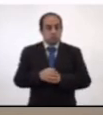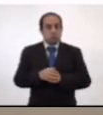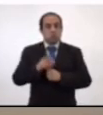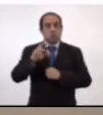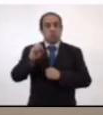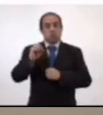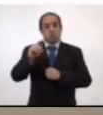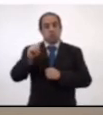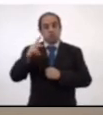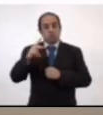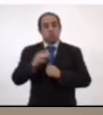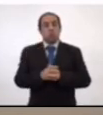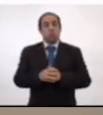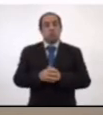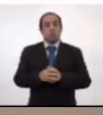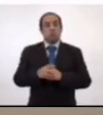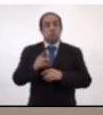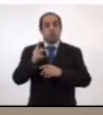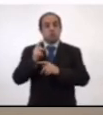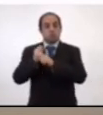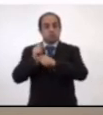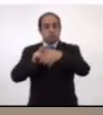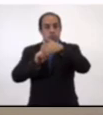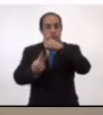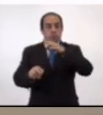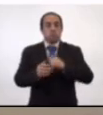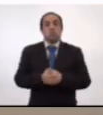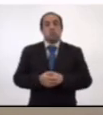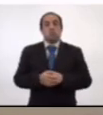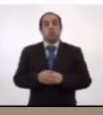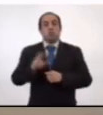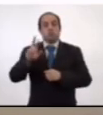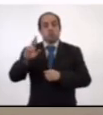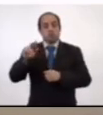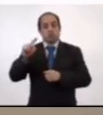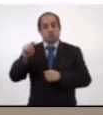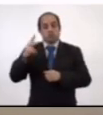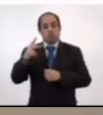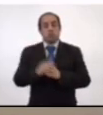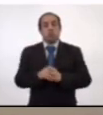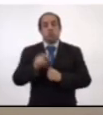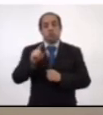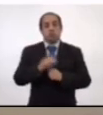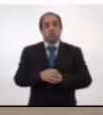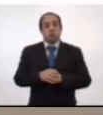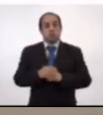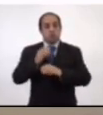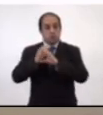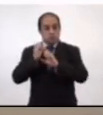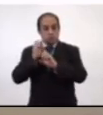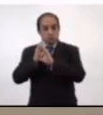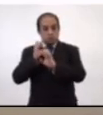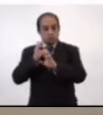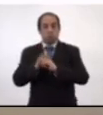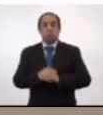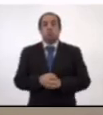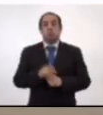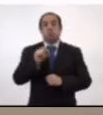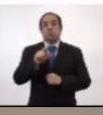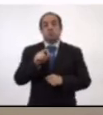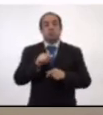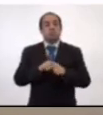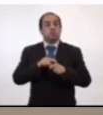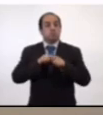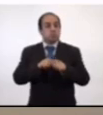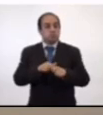ORT, trolebuses del servicio de transportes eléctricos, unidades de RTP y las unidades del servicio express de Metrobús. También siguen operando